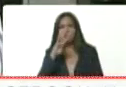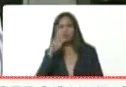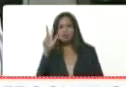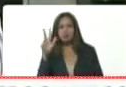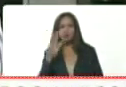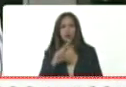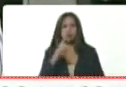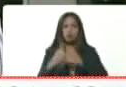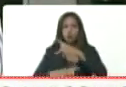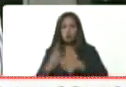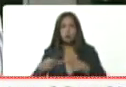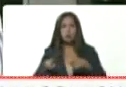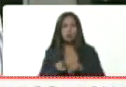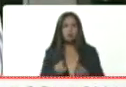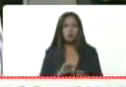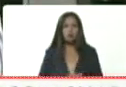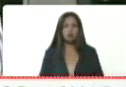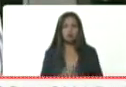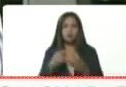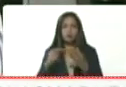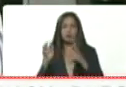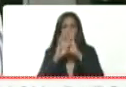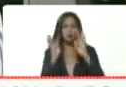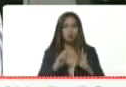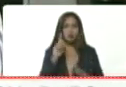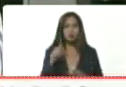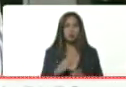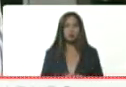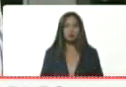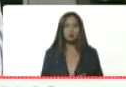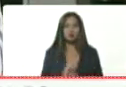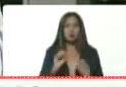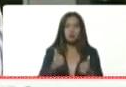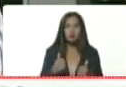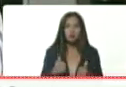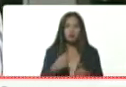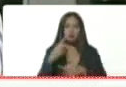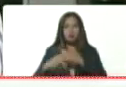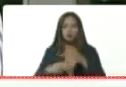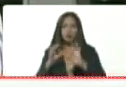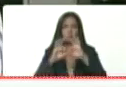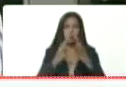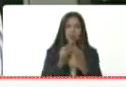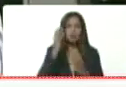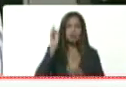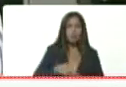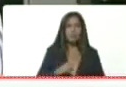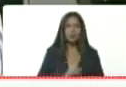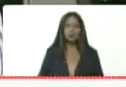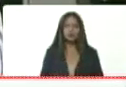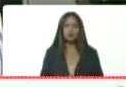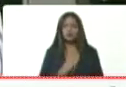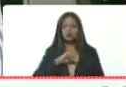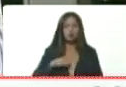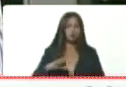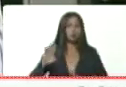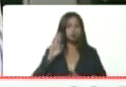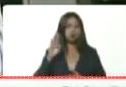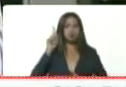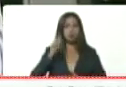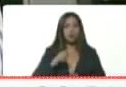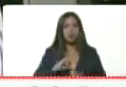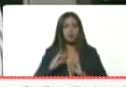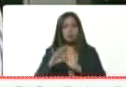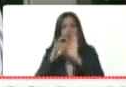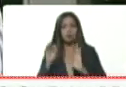productivas de diversos tipos fundamentalmente a las unidades de producción familiar aquí se ha comprometido el